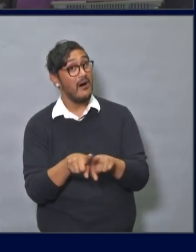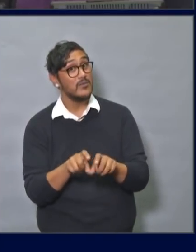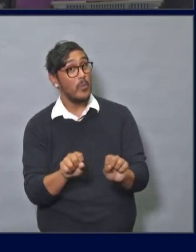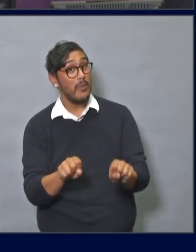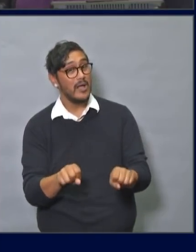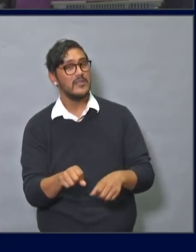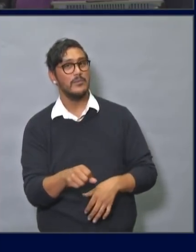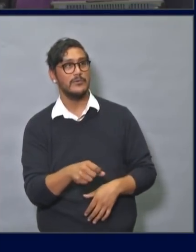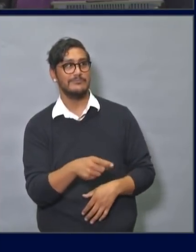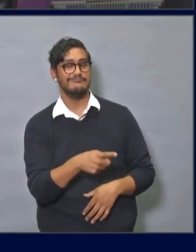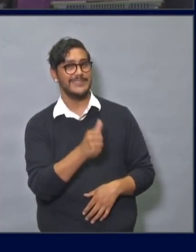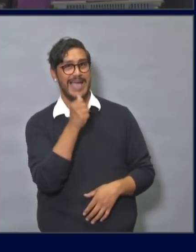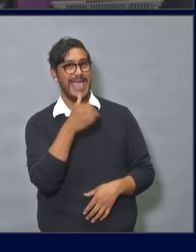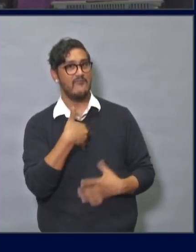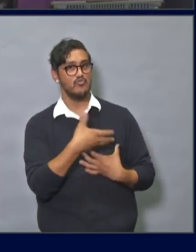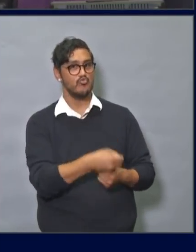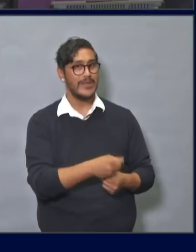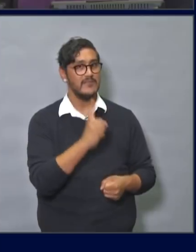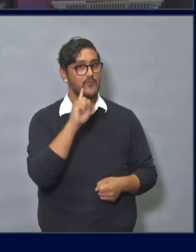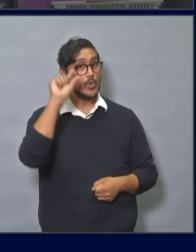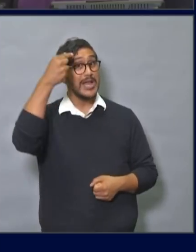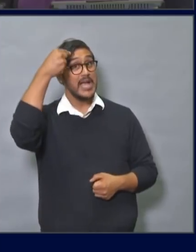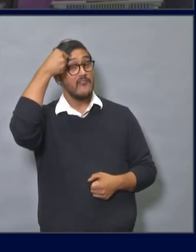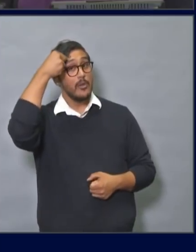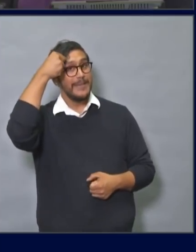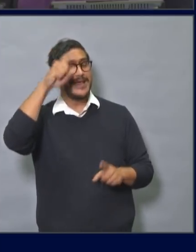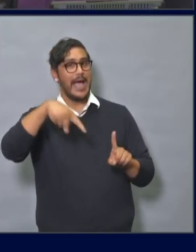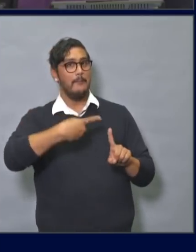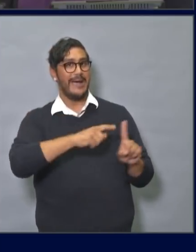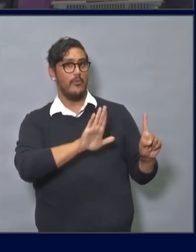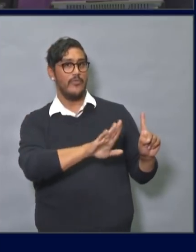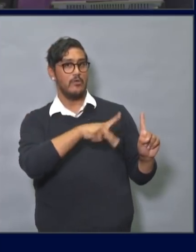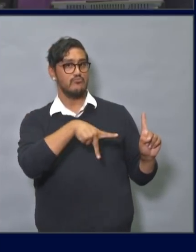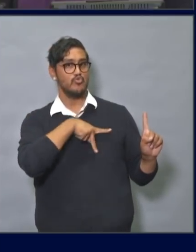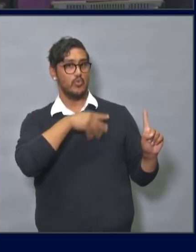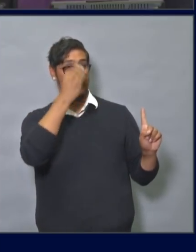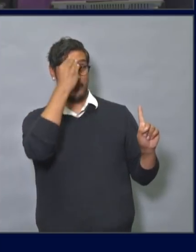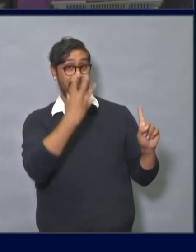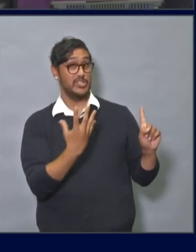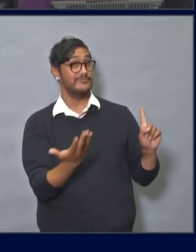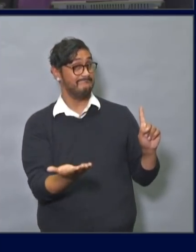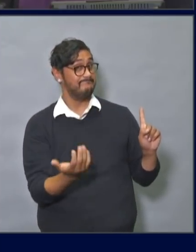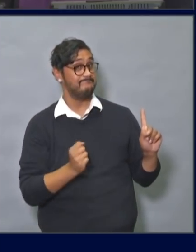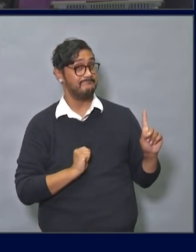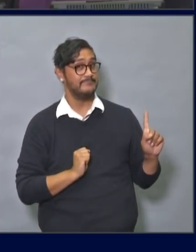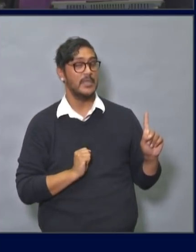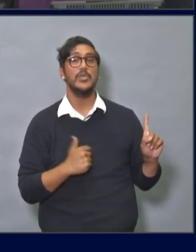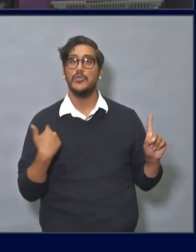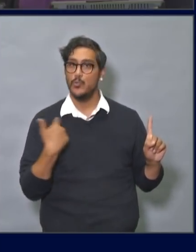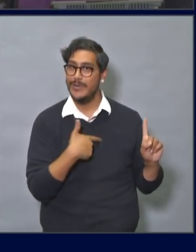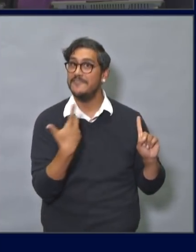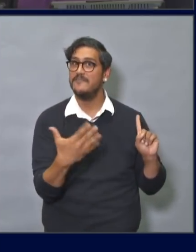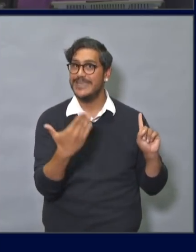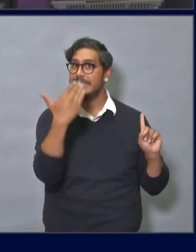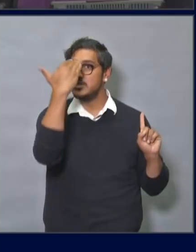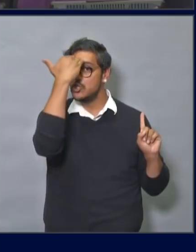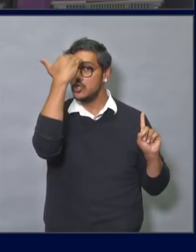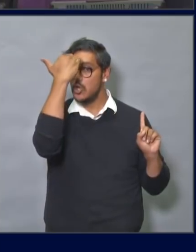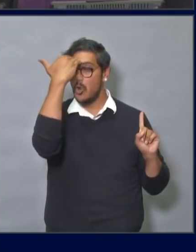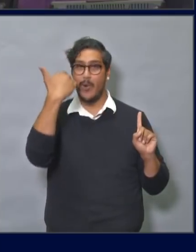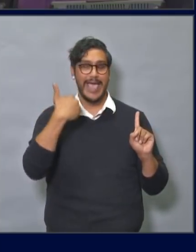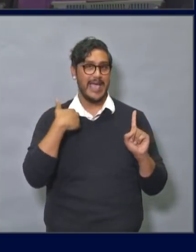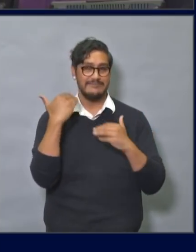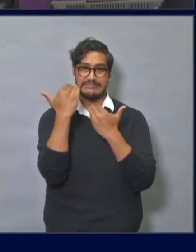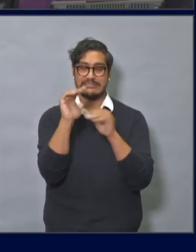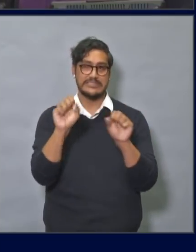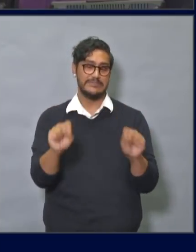una desconfianza del gobierno con la información personal. Estamos conscientes que tenemos una capacidad